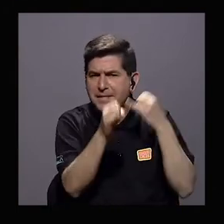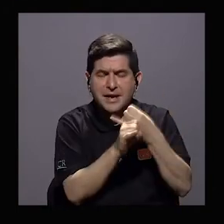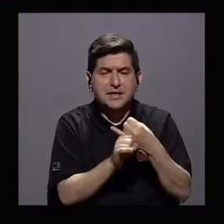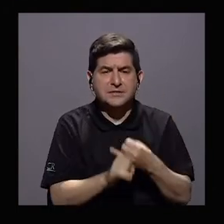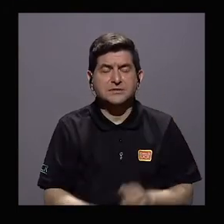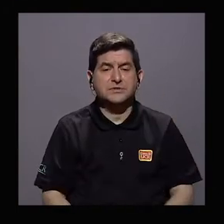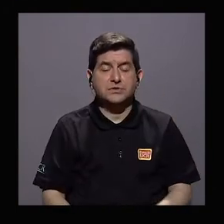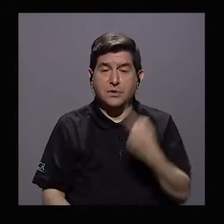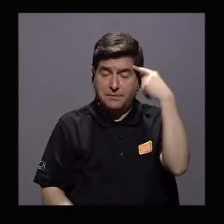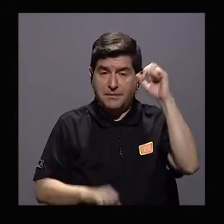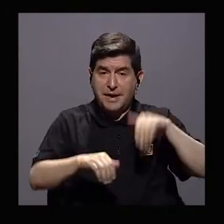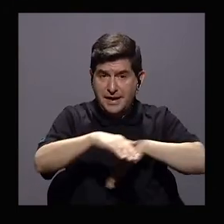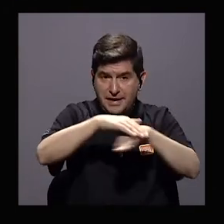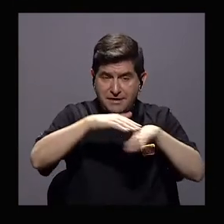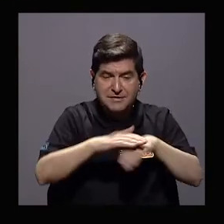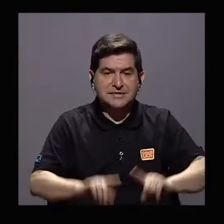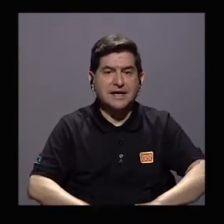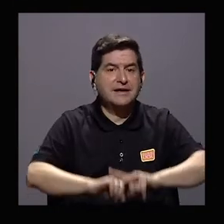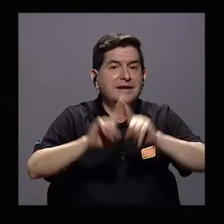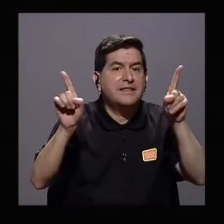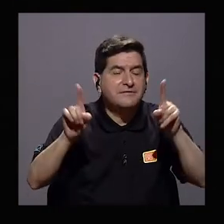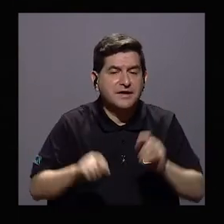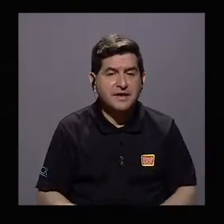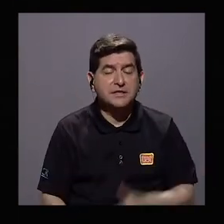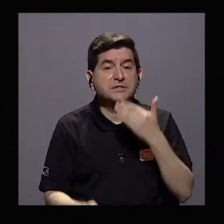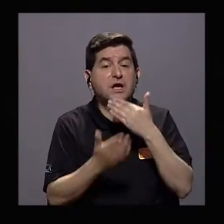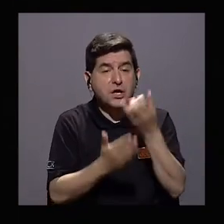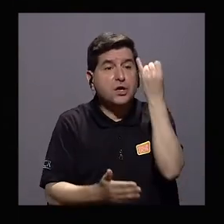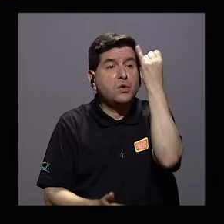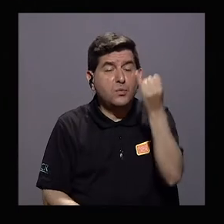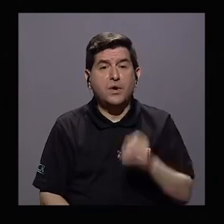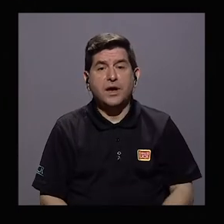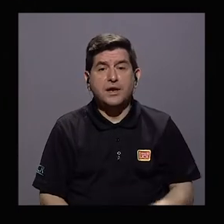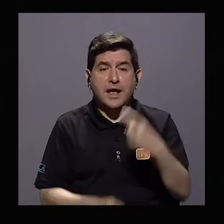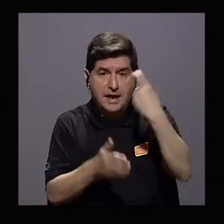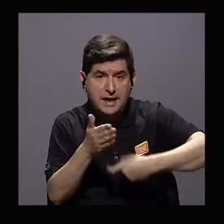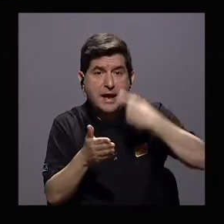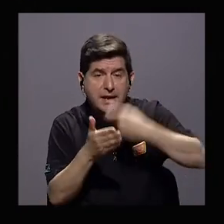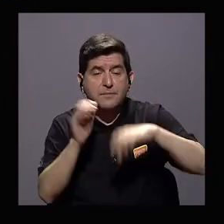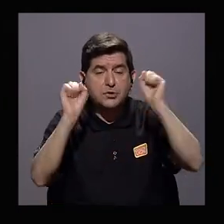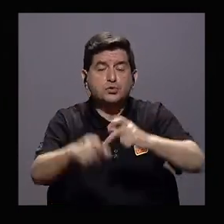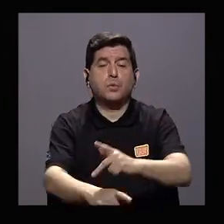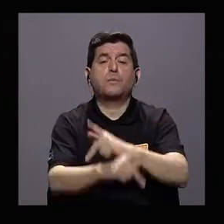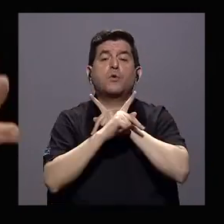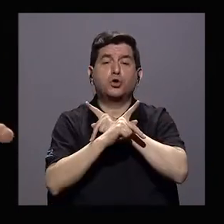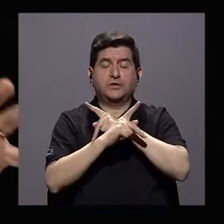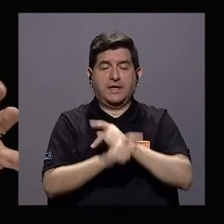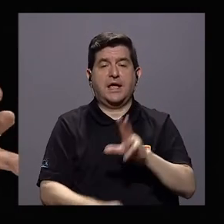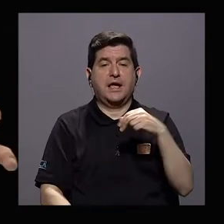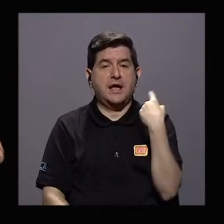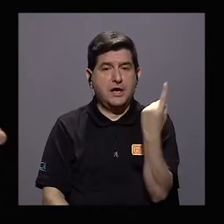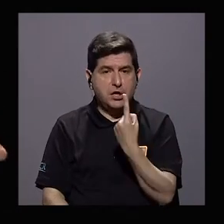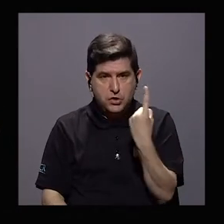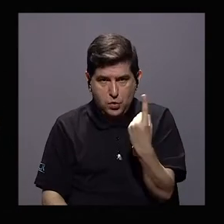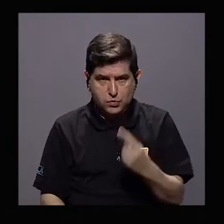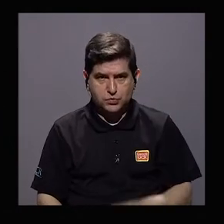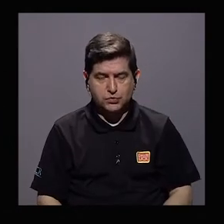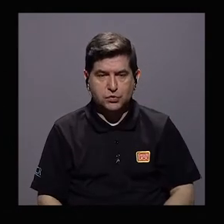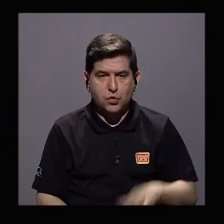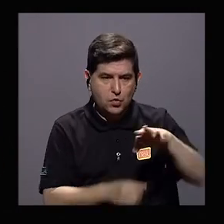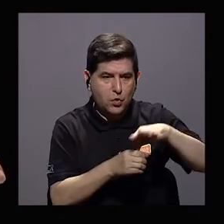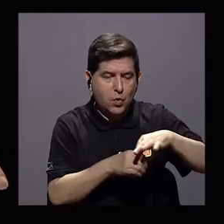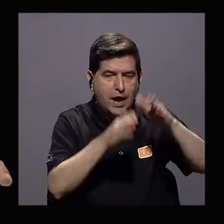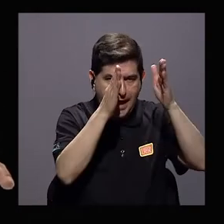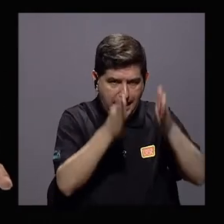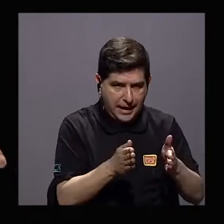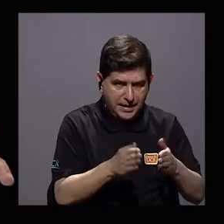le argumente las diferencias que podría tener y que es un muy buen argumento de que el arancel entonces podría proteger más bien no solamente